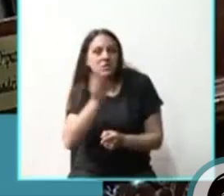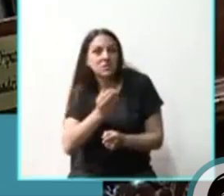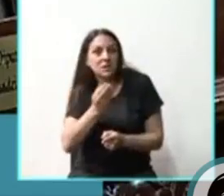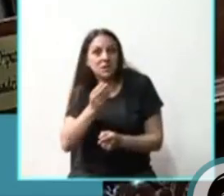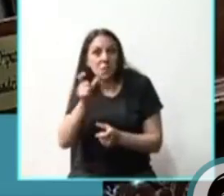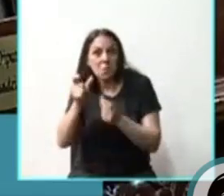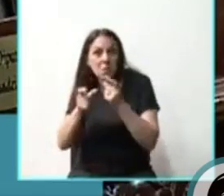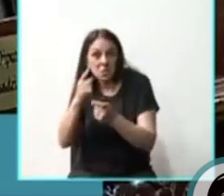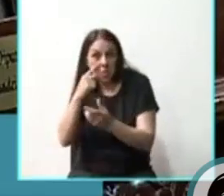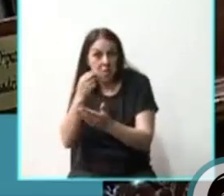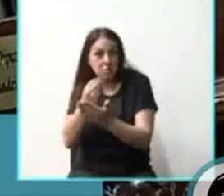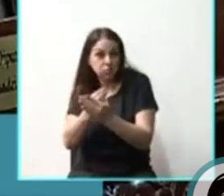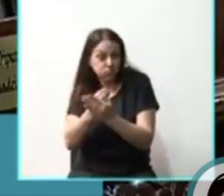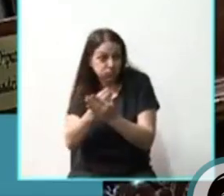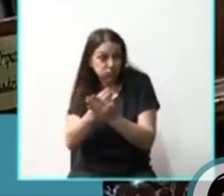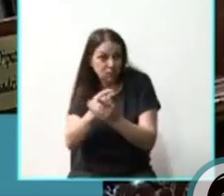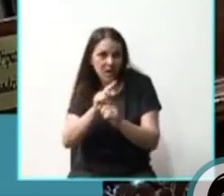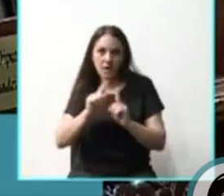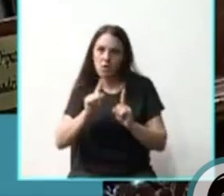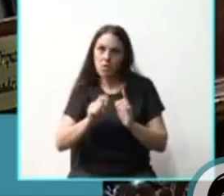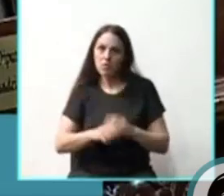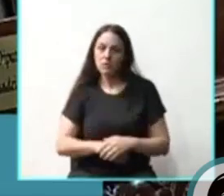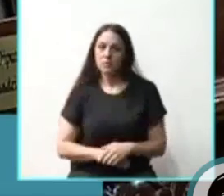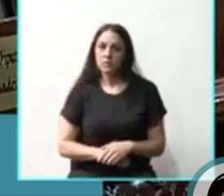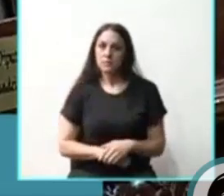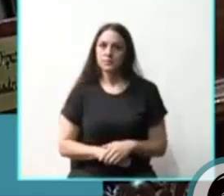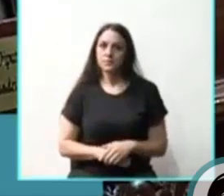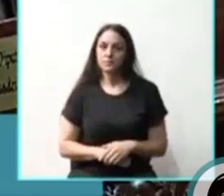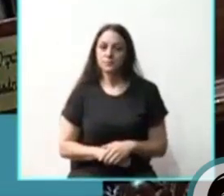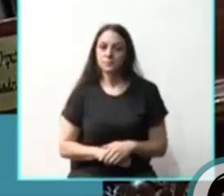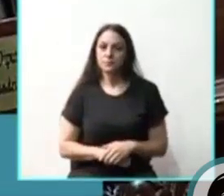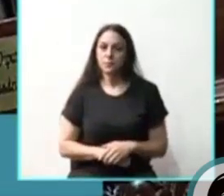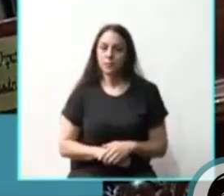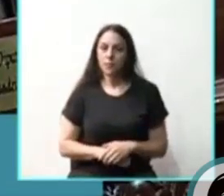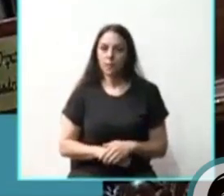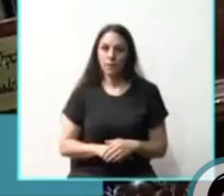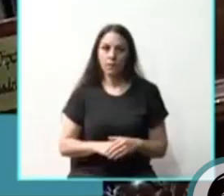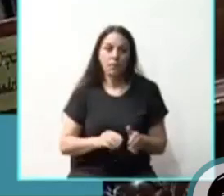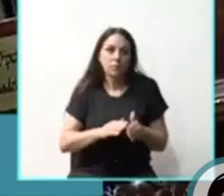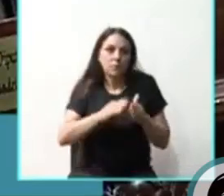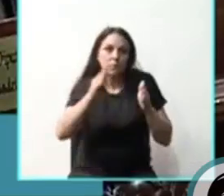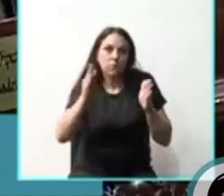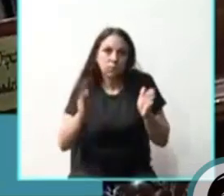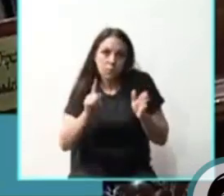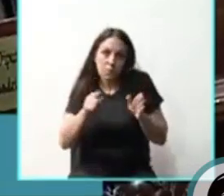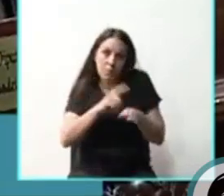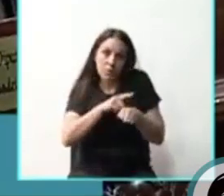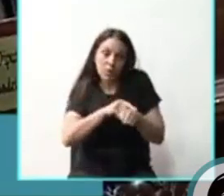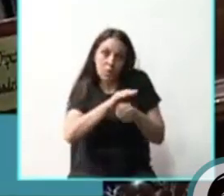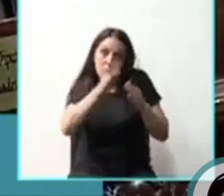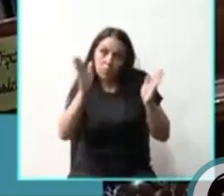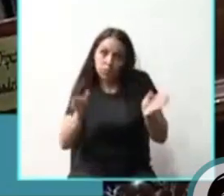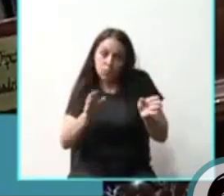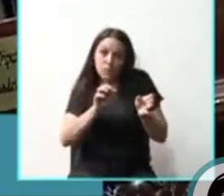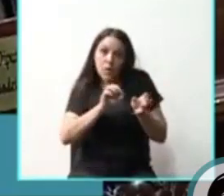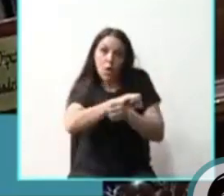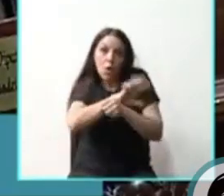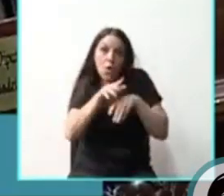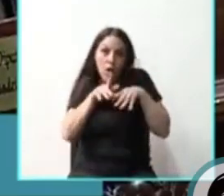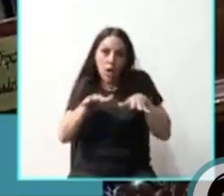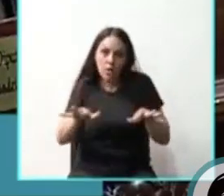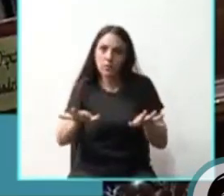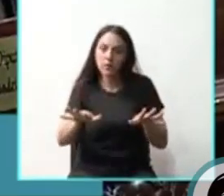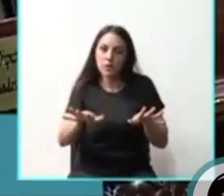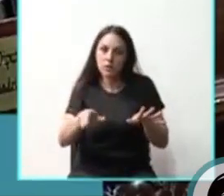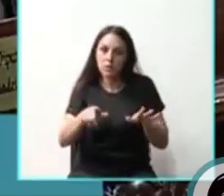población todo en el medio de esta pandemia que impacta como decía antes en las condiciones de